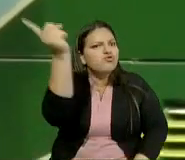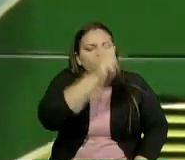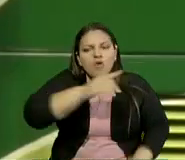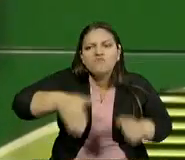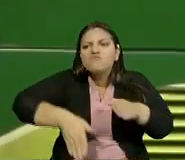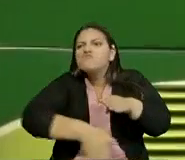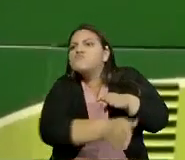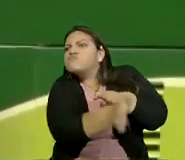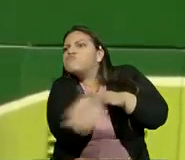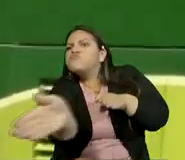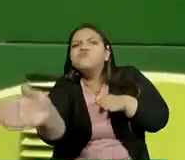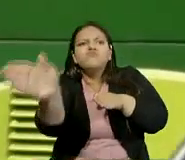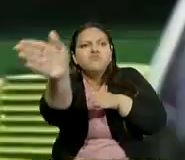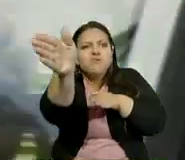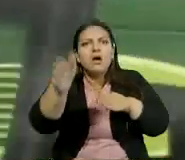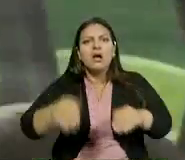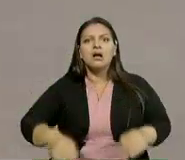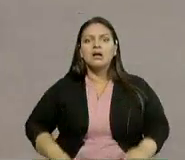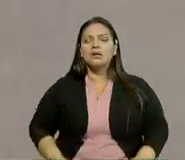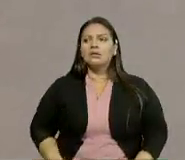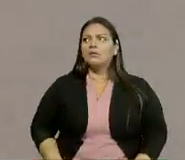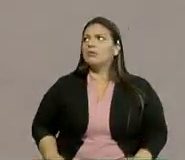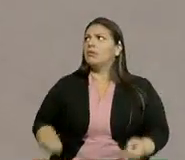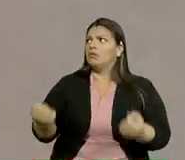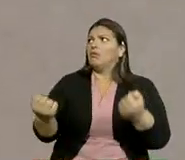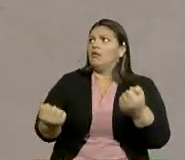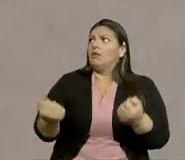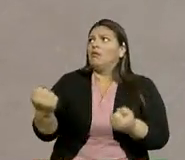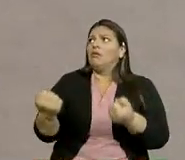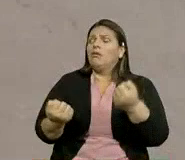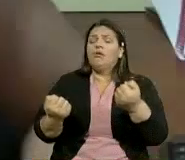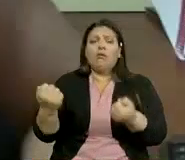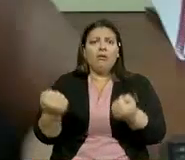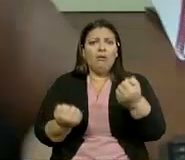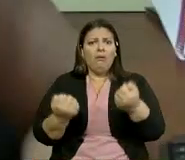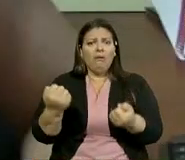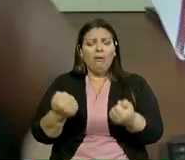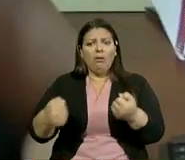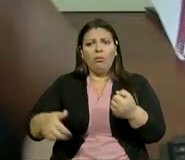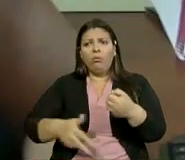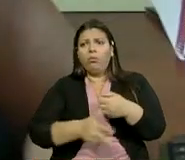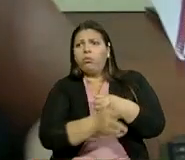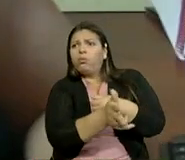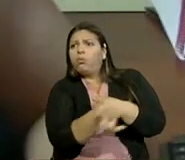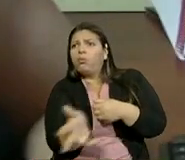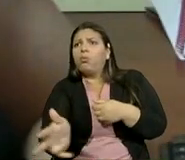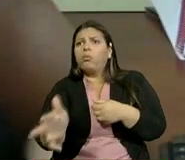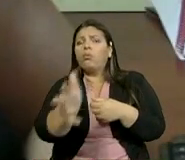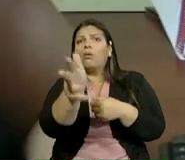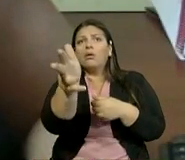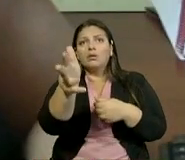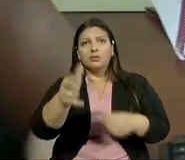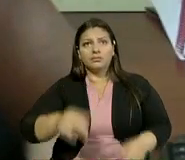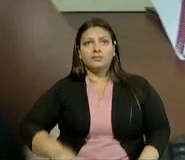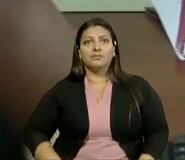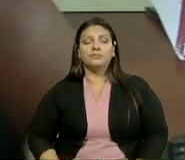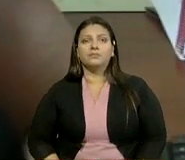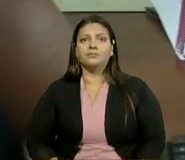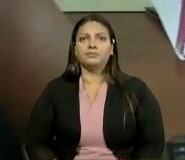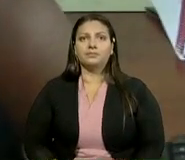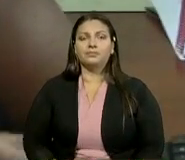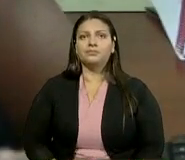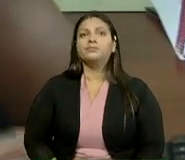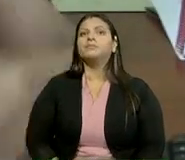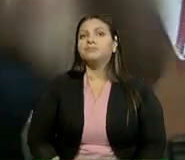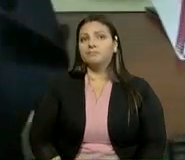vía Pucará, y ahí, como presuntamente les falló la camioneta que les iba a ayudar para huir,